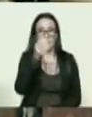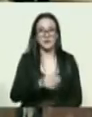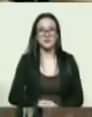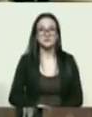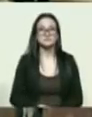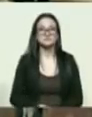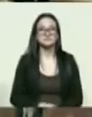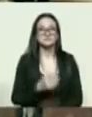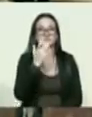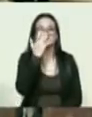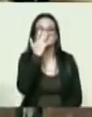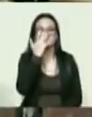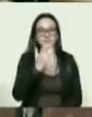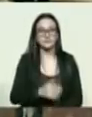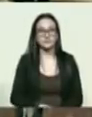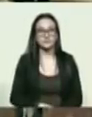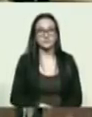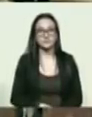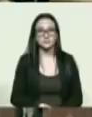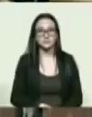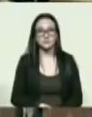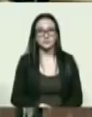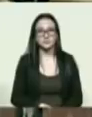de una fuente A1,